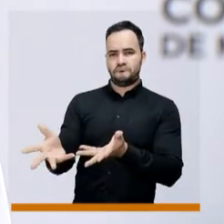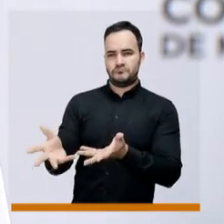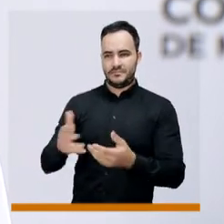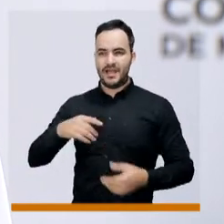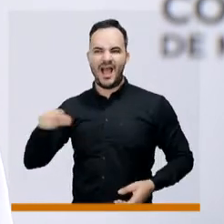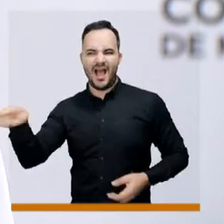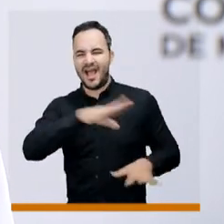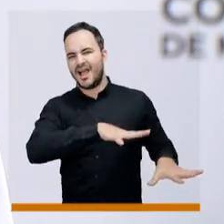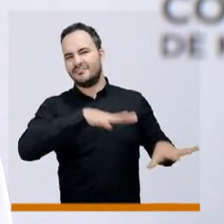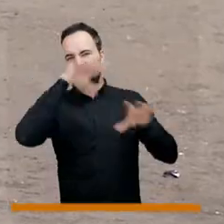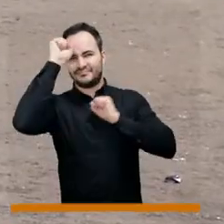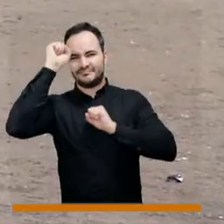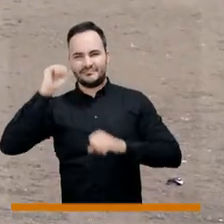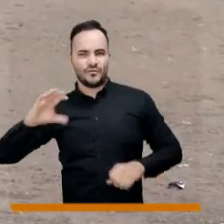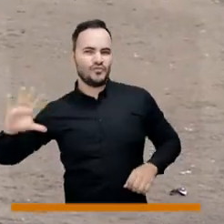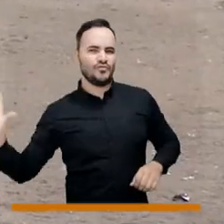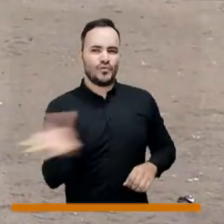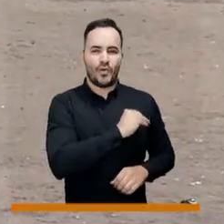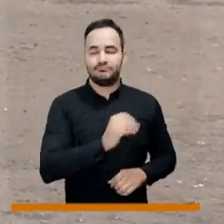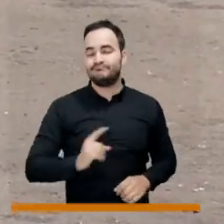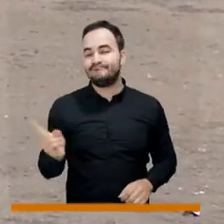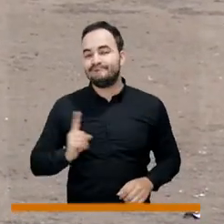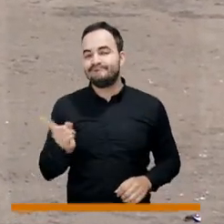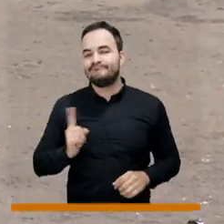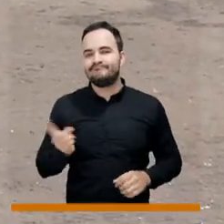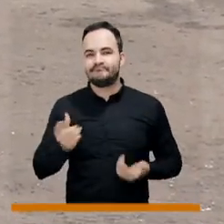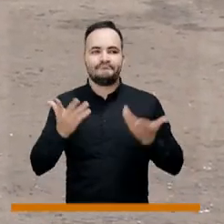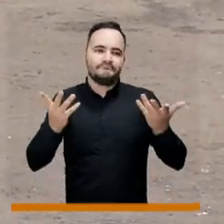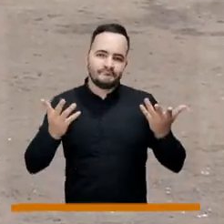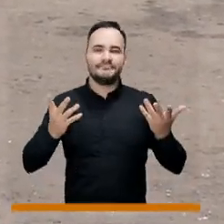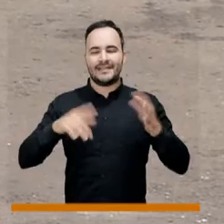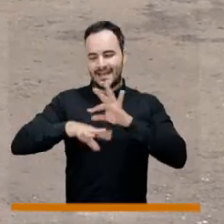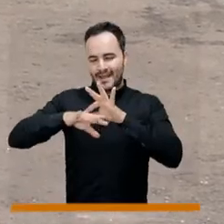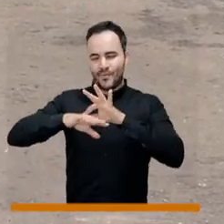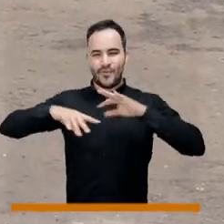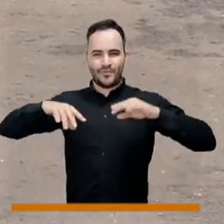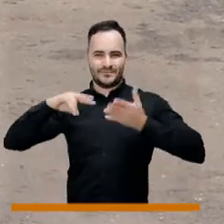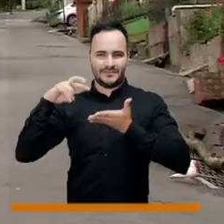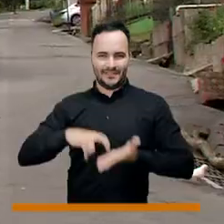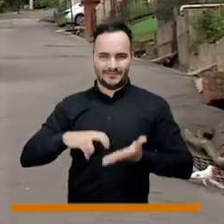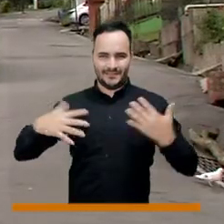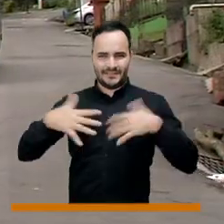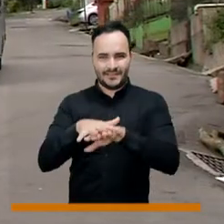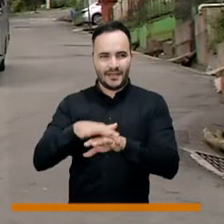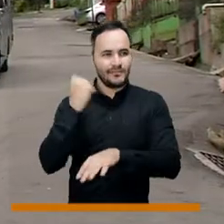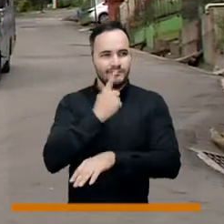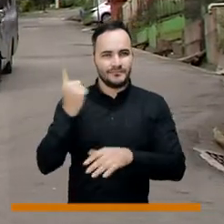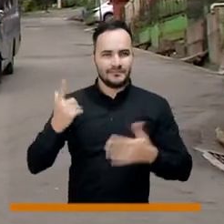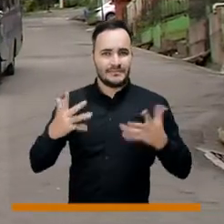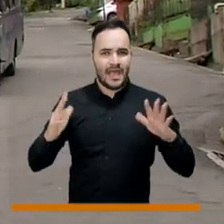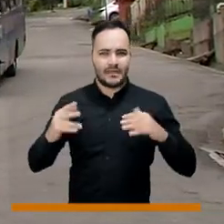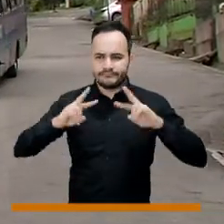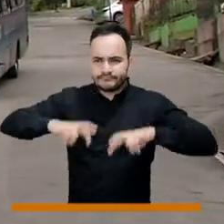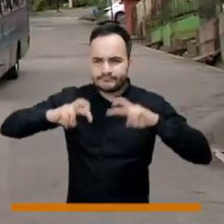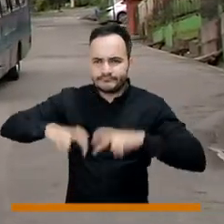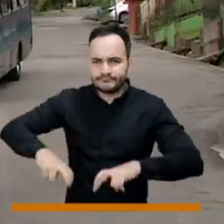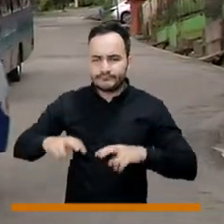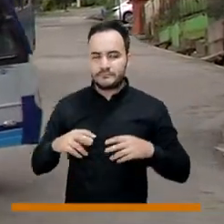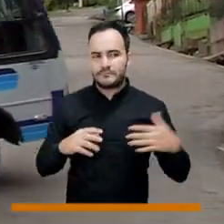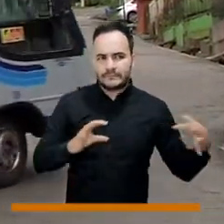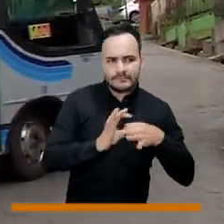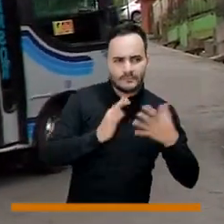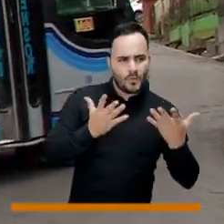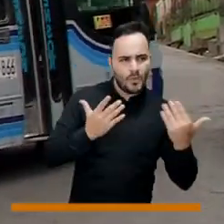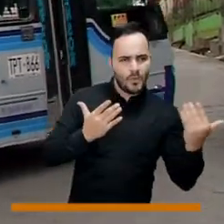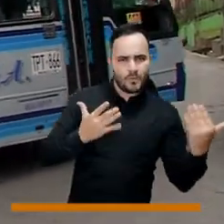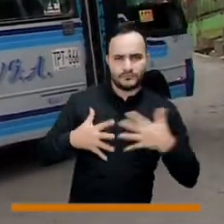chicos o las personas van a aprender. Entonces por eso el estudio de las neurociencias, que han tenido con base en la tecnología que ha